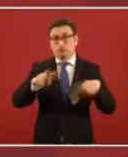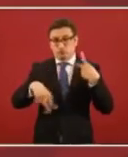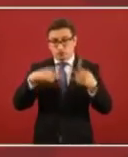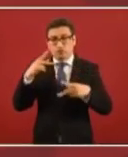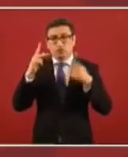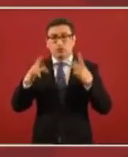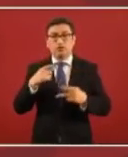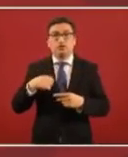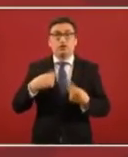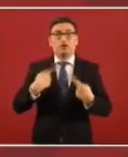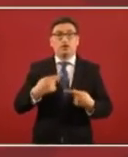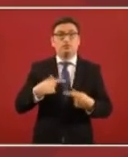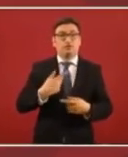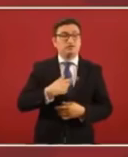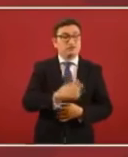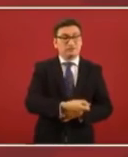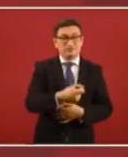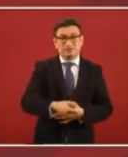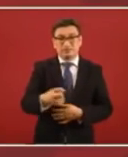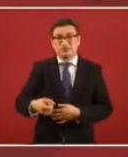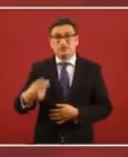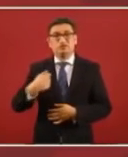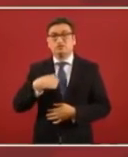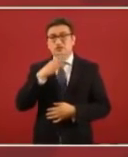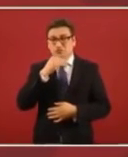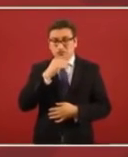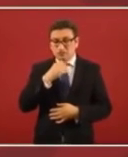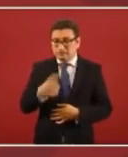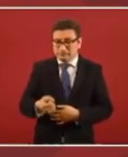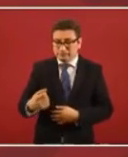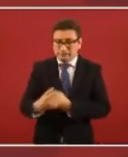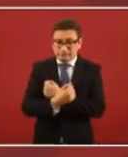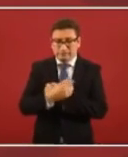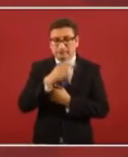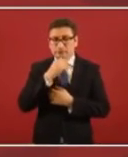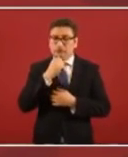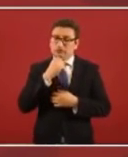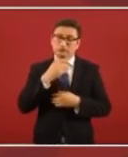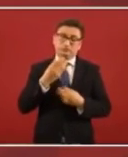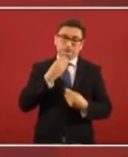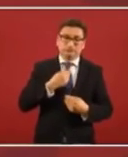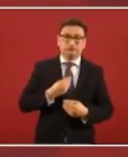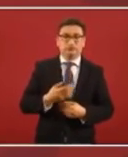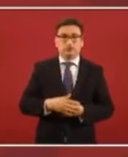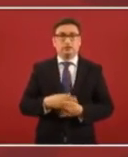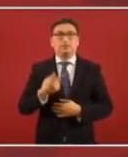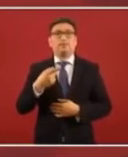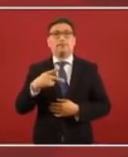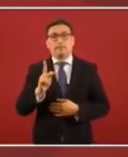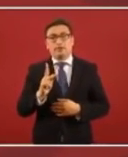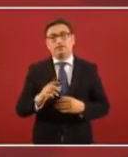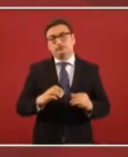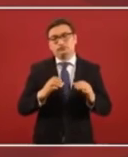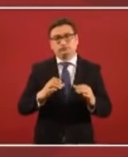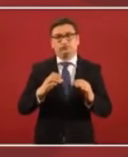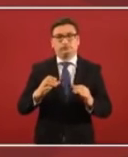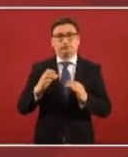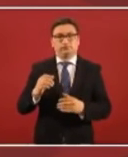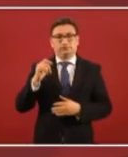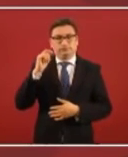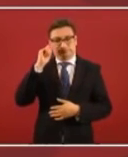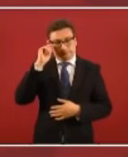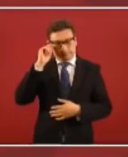es no poder dar la mano a todos y no poder abrazar. Pero por las medidas